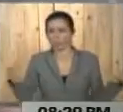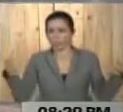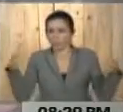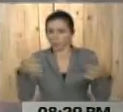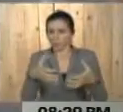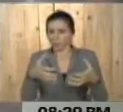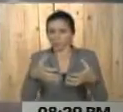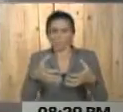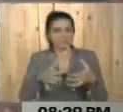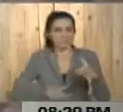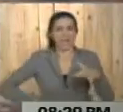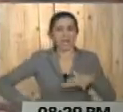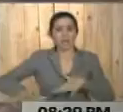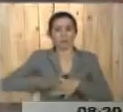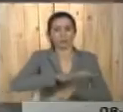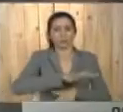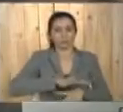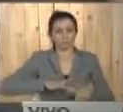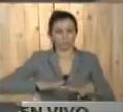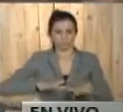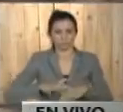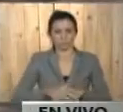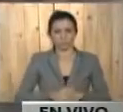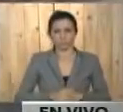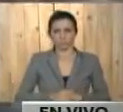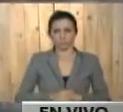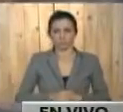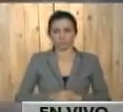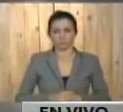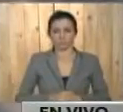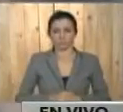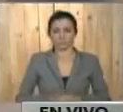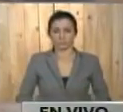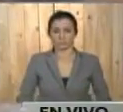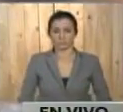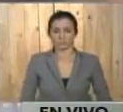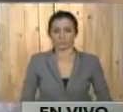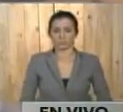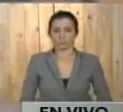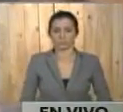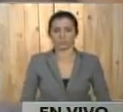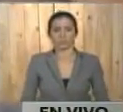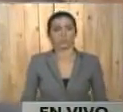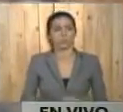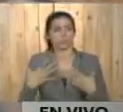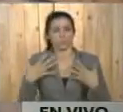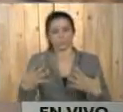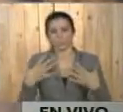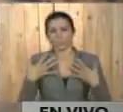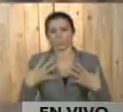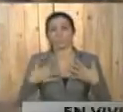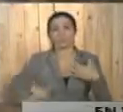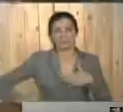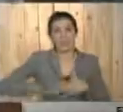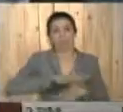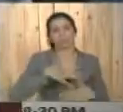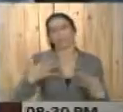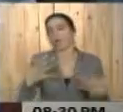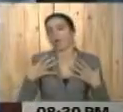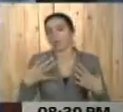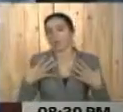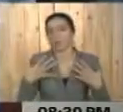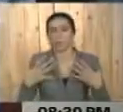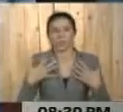los llaneros. Llaneros, ¿quiénes son llaneros aquí de los que vinieron? ¿Cuánto calor hace en el llano?